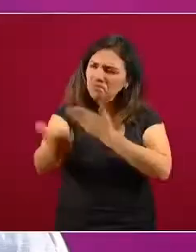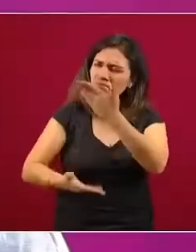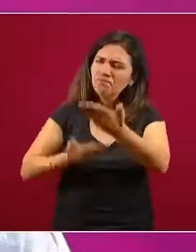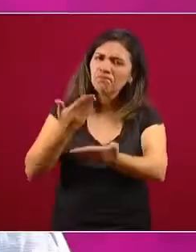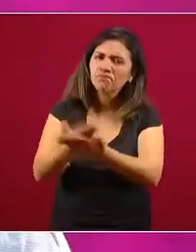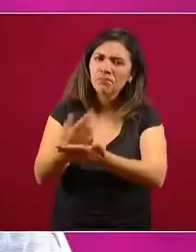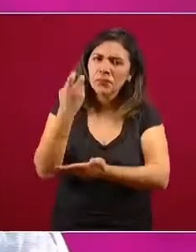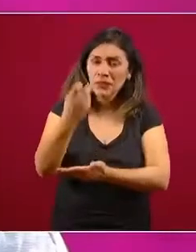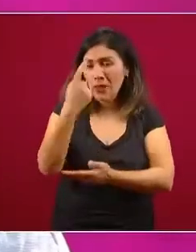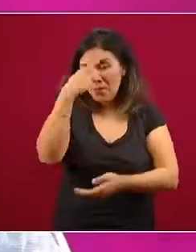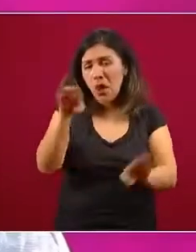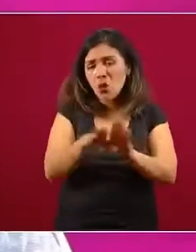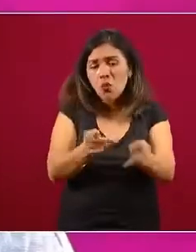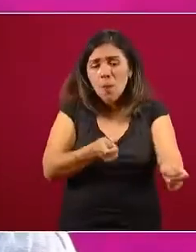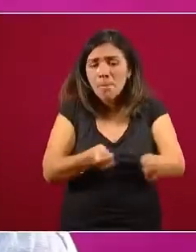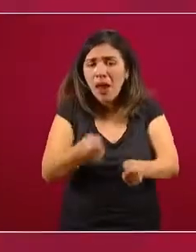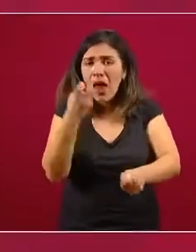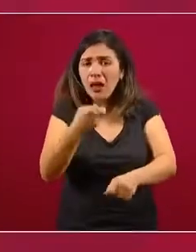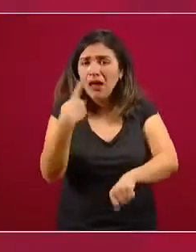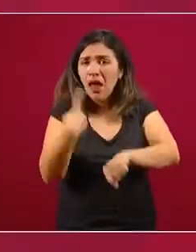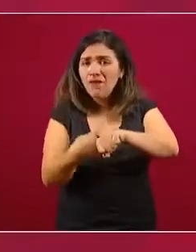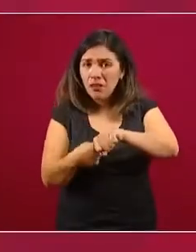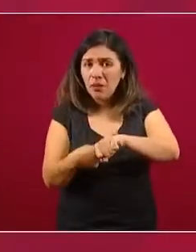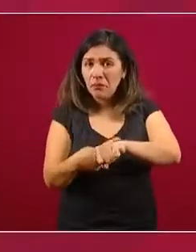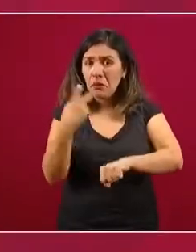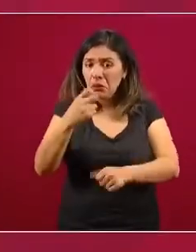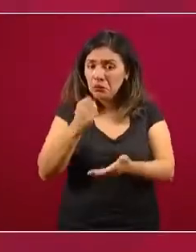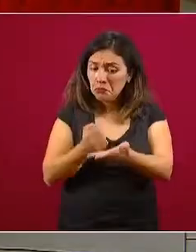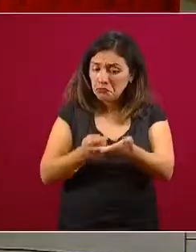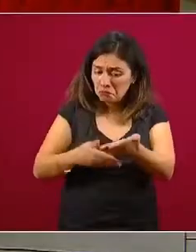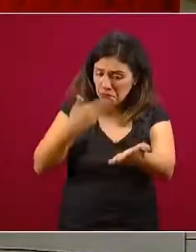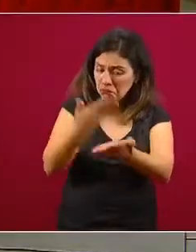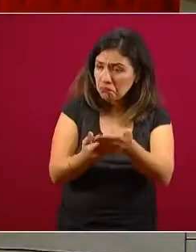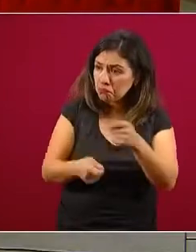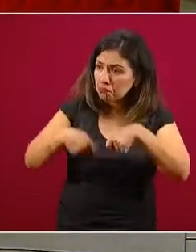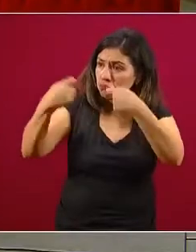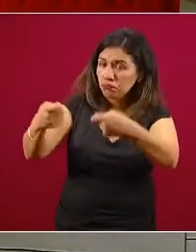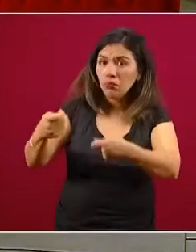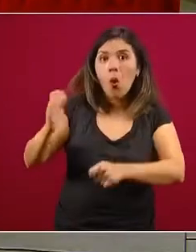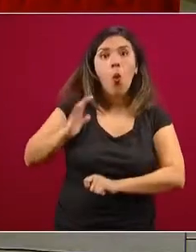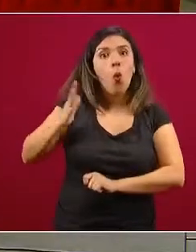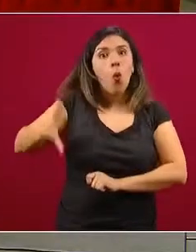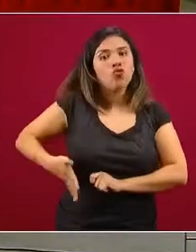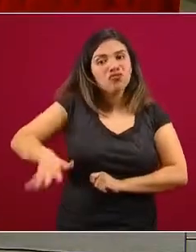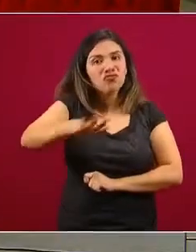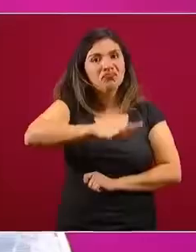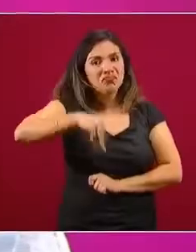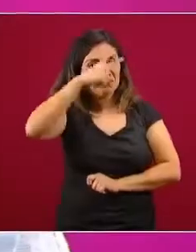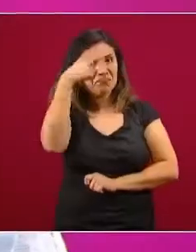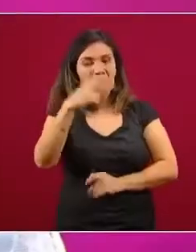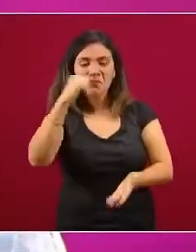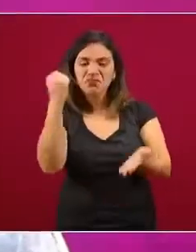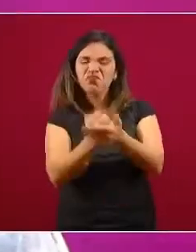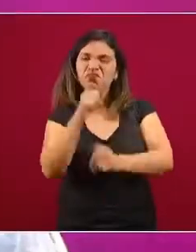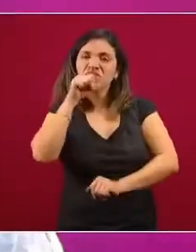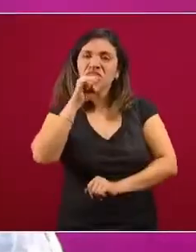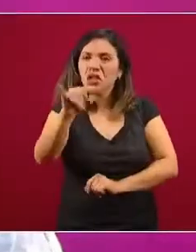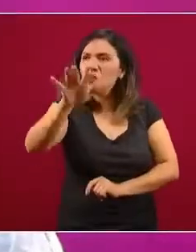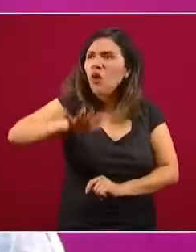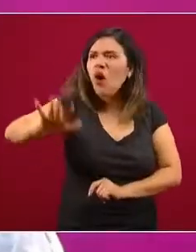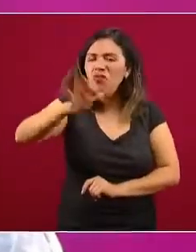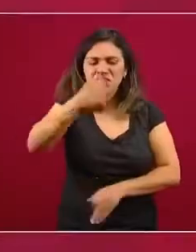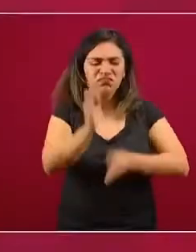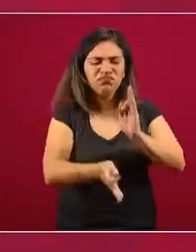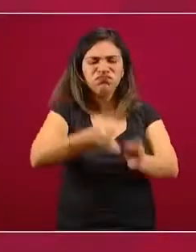relativos al manejo de la epidemia. Esta resolución es motivo de orgullo de la diplomacia mexicana, fue aprobada por una